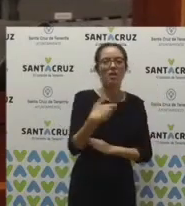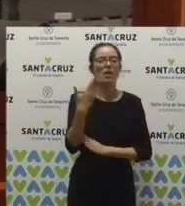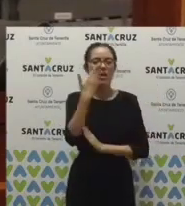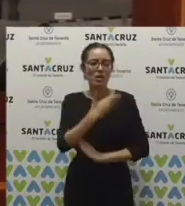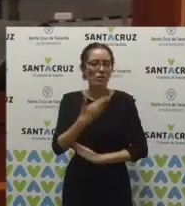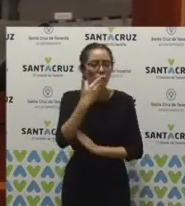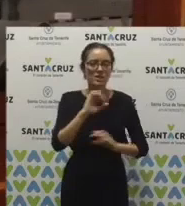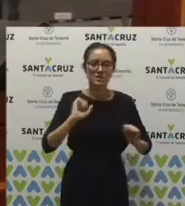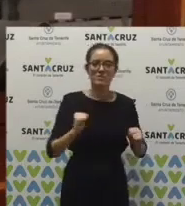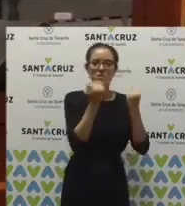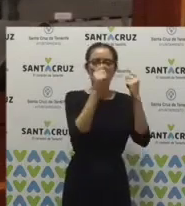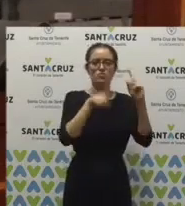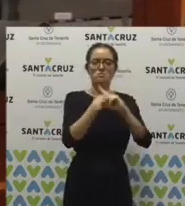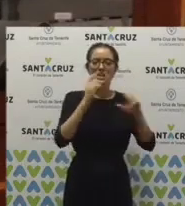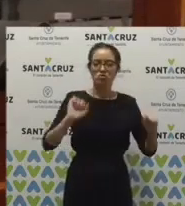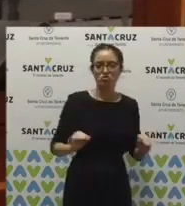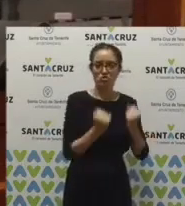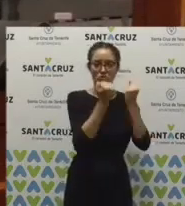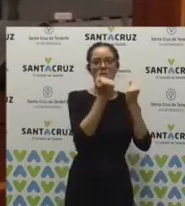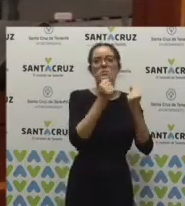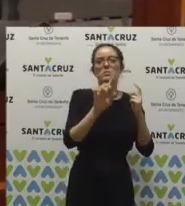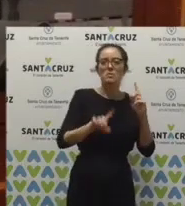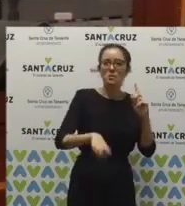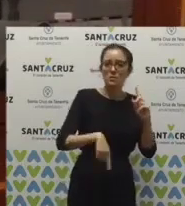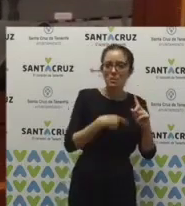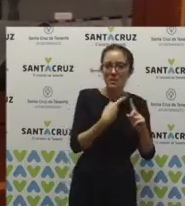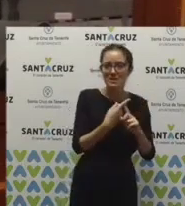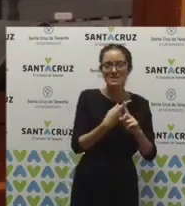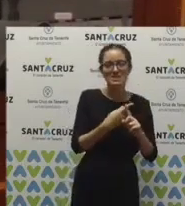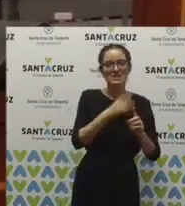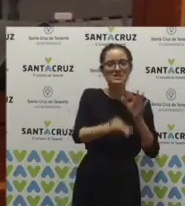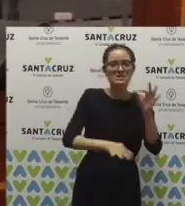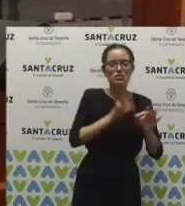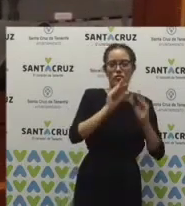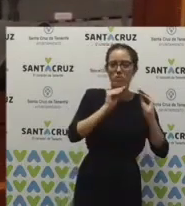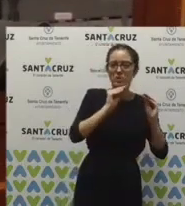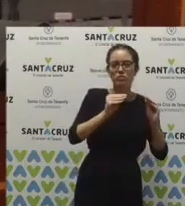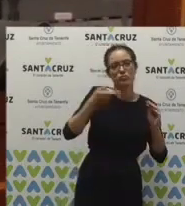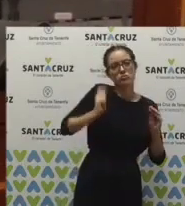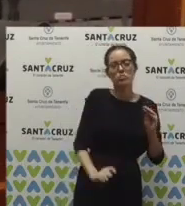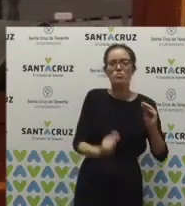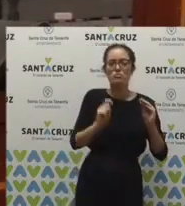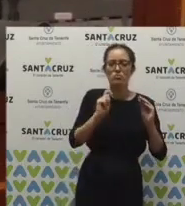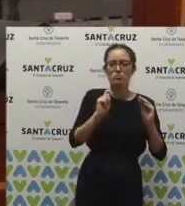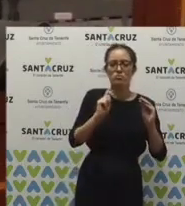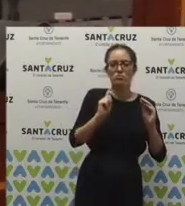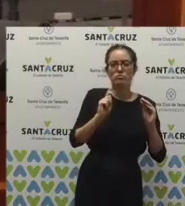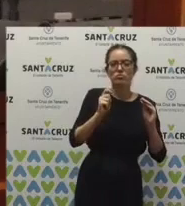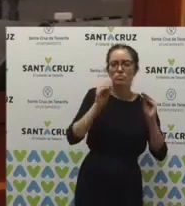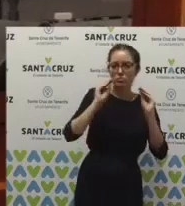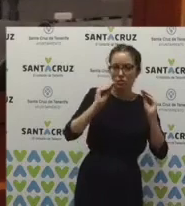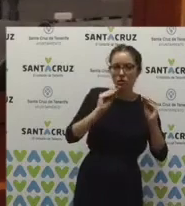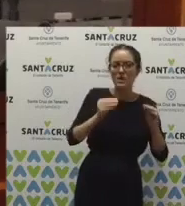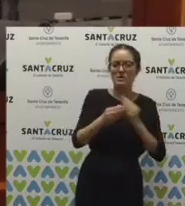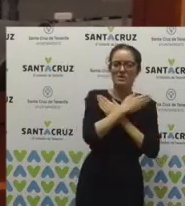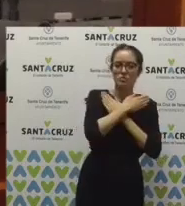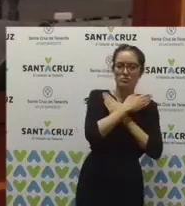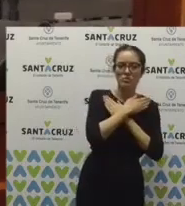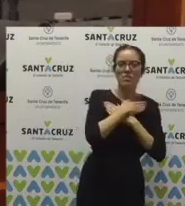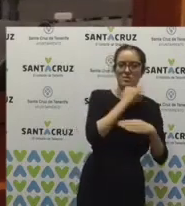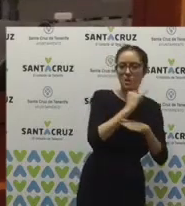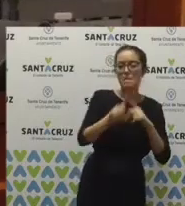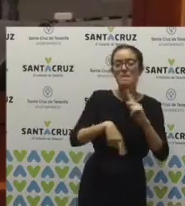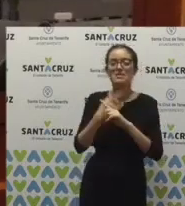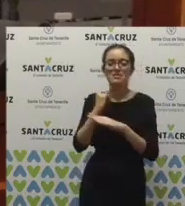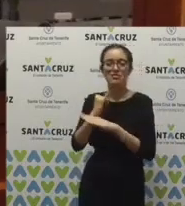socorrismo para las prácticas de varios ciclos formativos de fp del ies la candelaria y de la